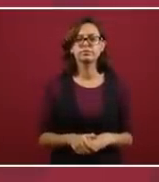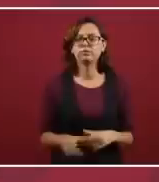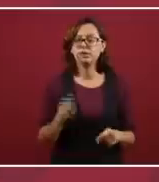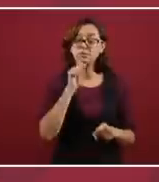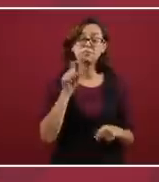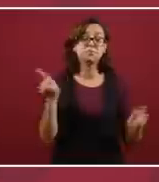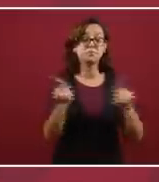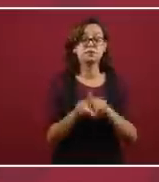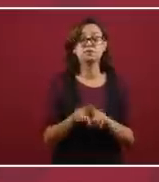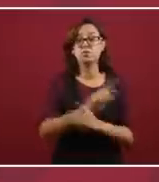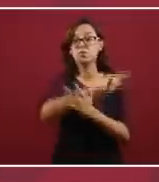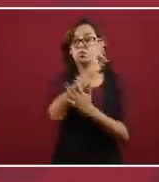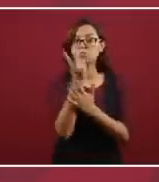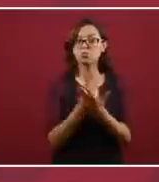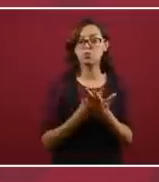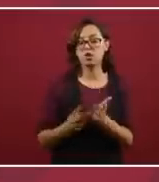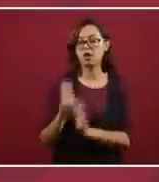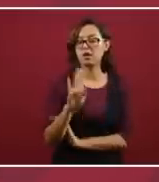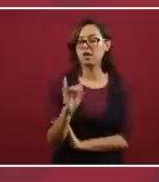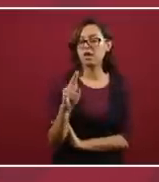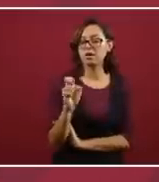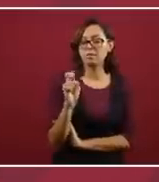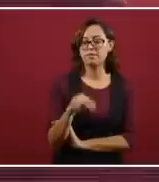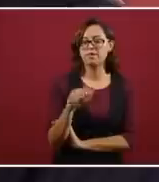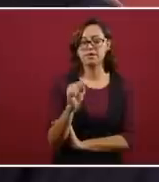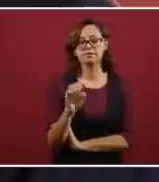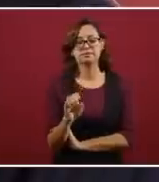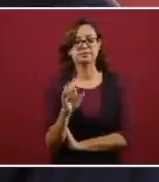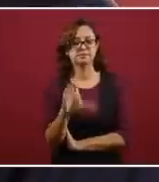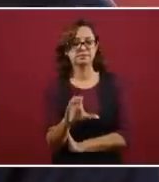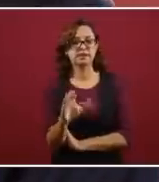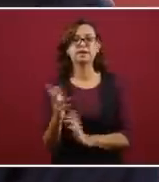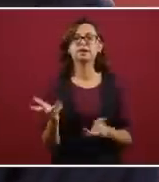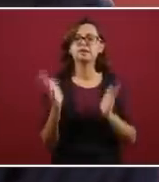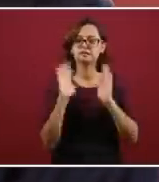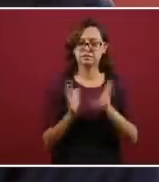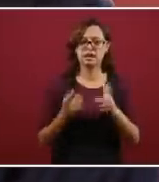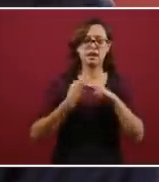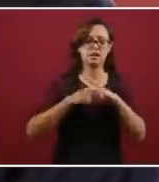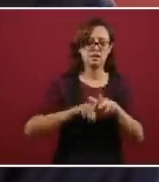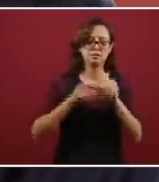bienestar que estamos llevando a la práctica,